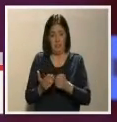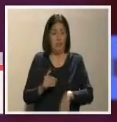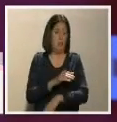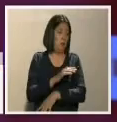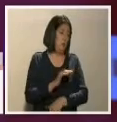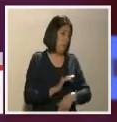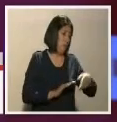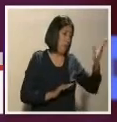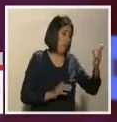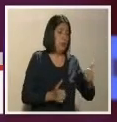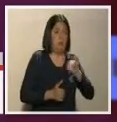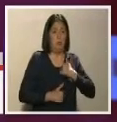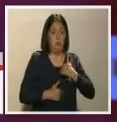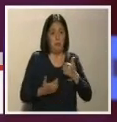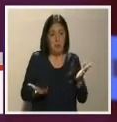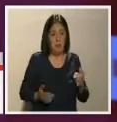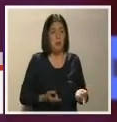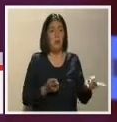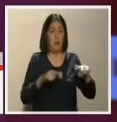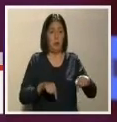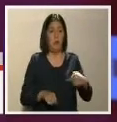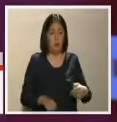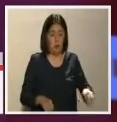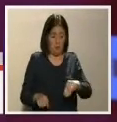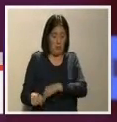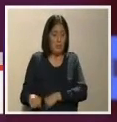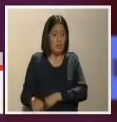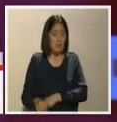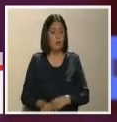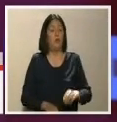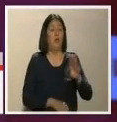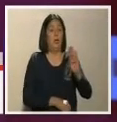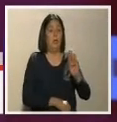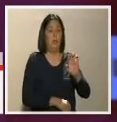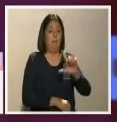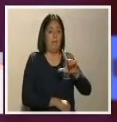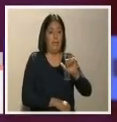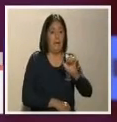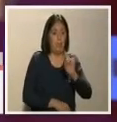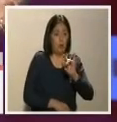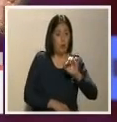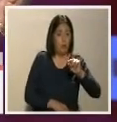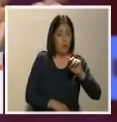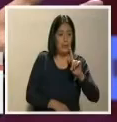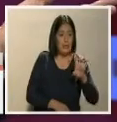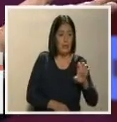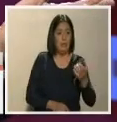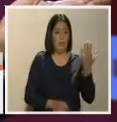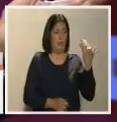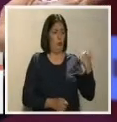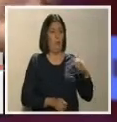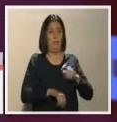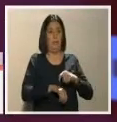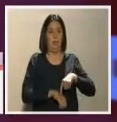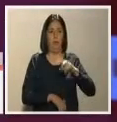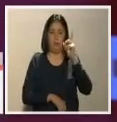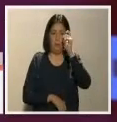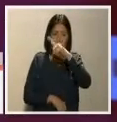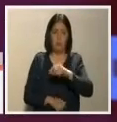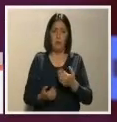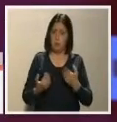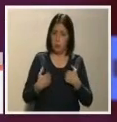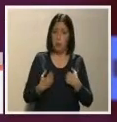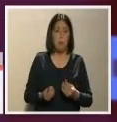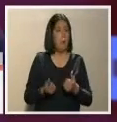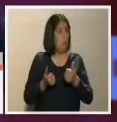gobierno militar. Y cuando fui ministro de Belaunde, en una época muy difícil, tuve una buena oferta